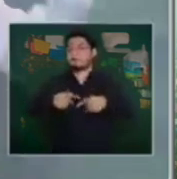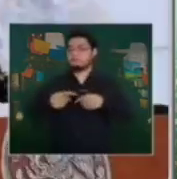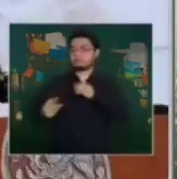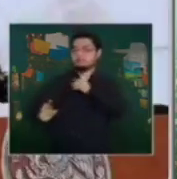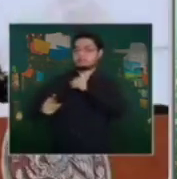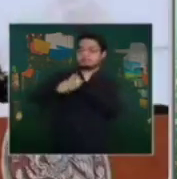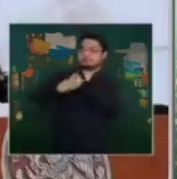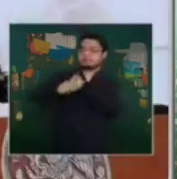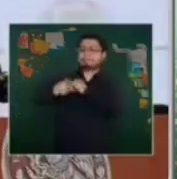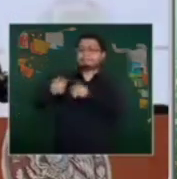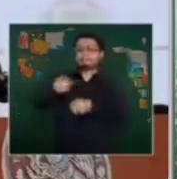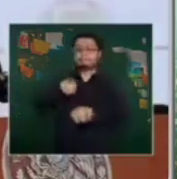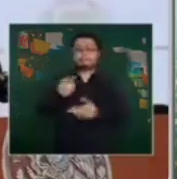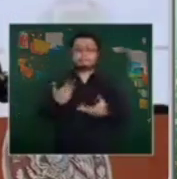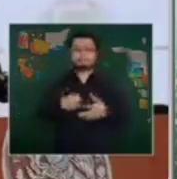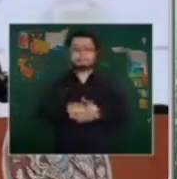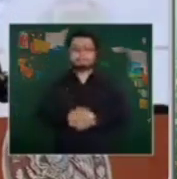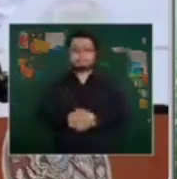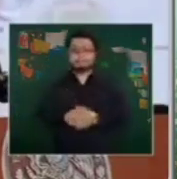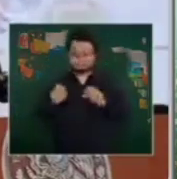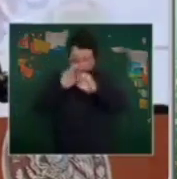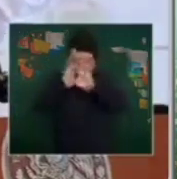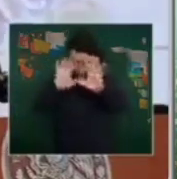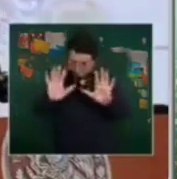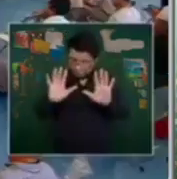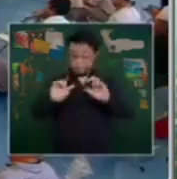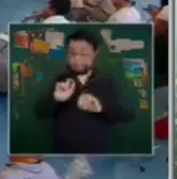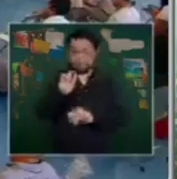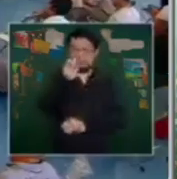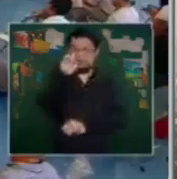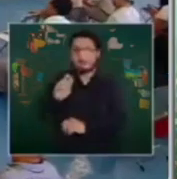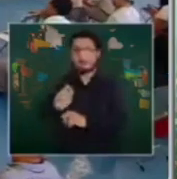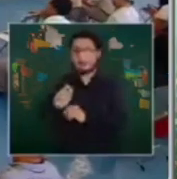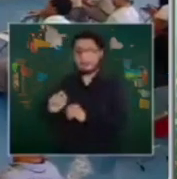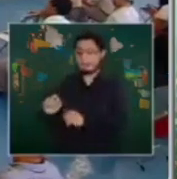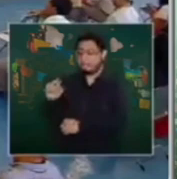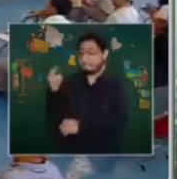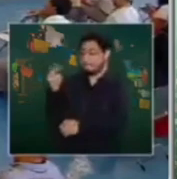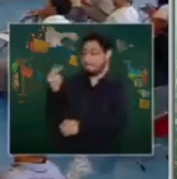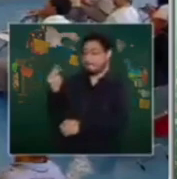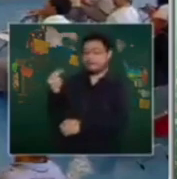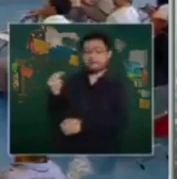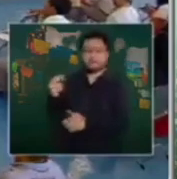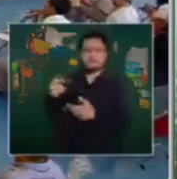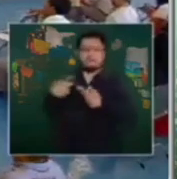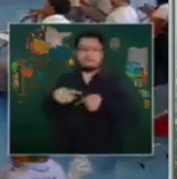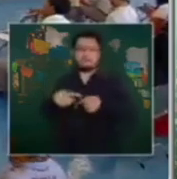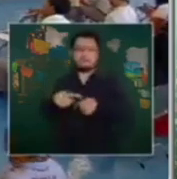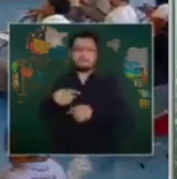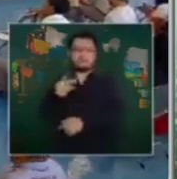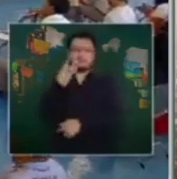Claro, no hay 25, 30 millones de fifís